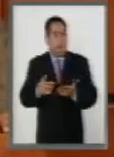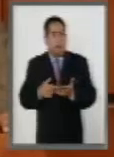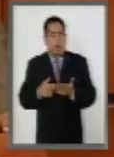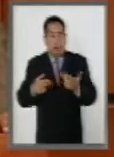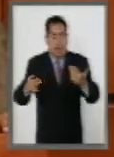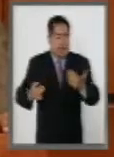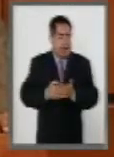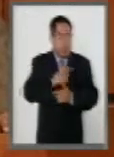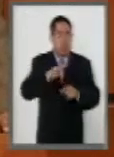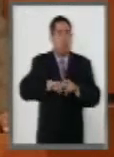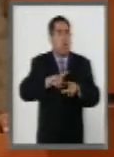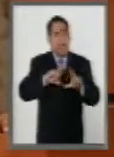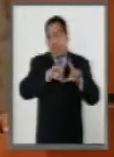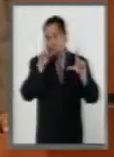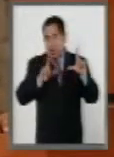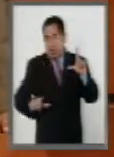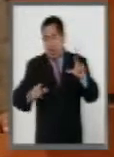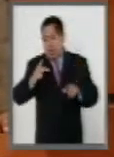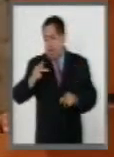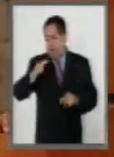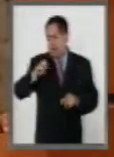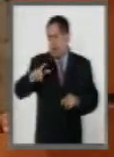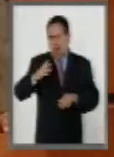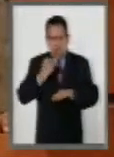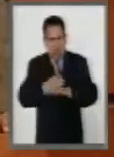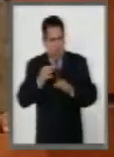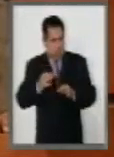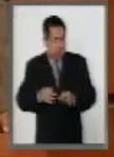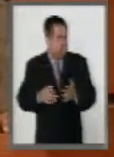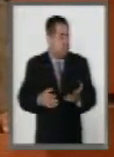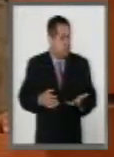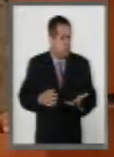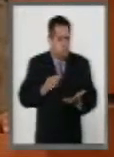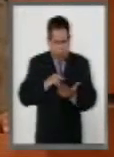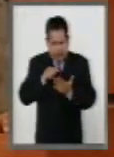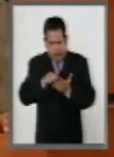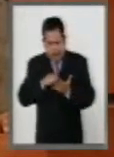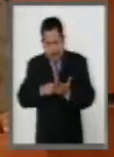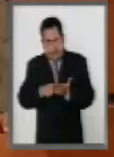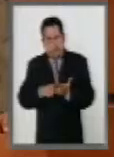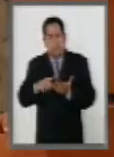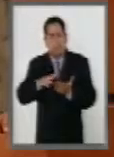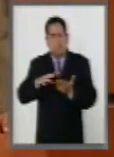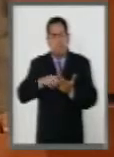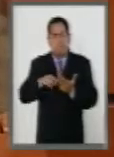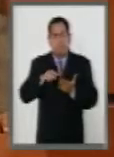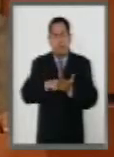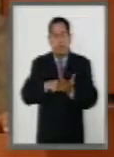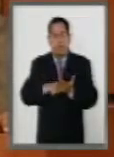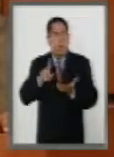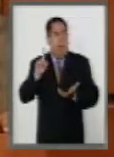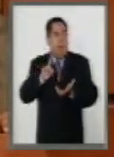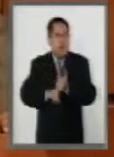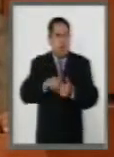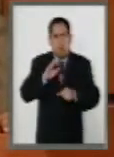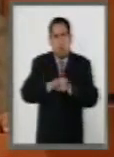Nacional de Ejecución Penal tuviera como su elemento